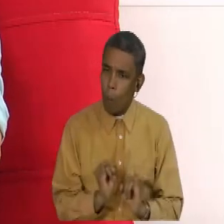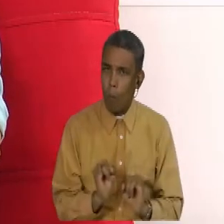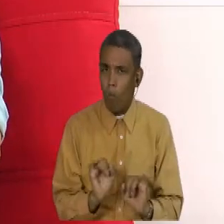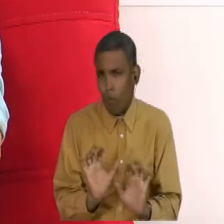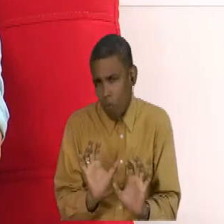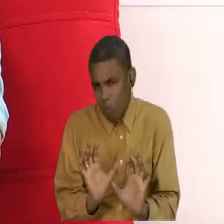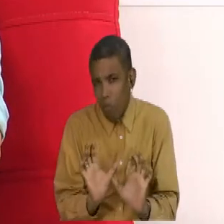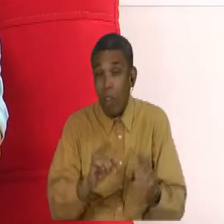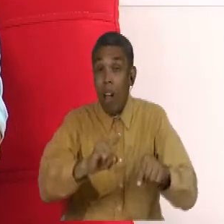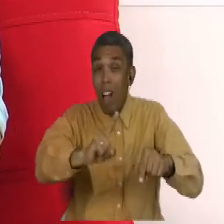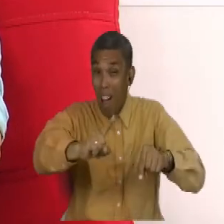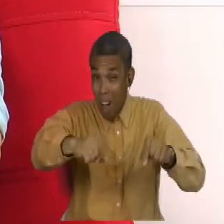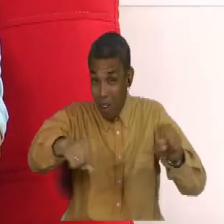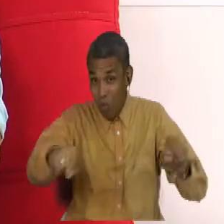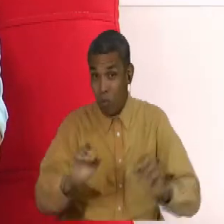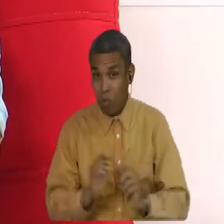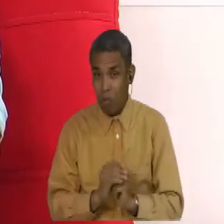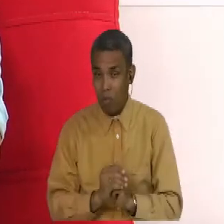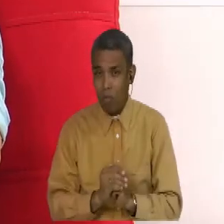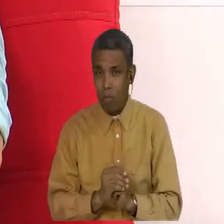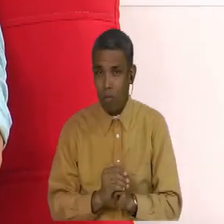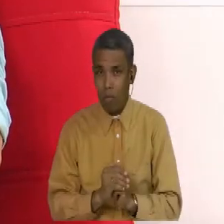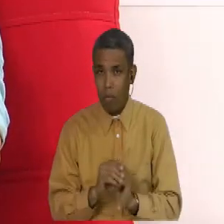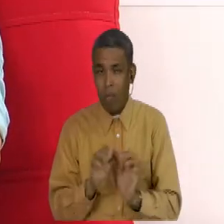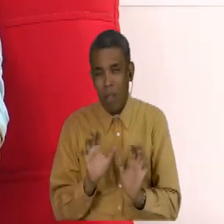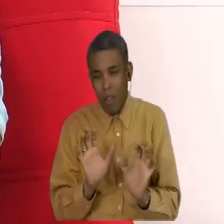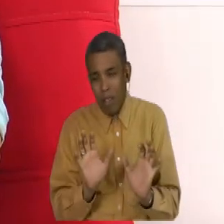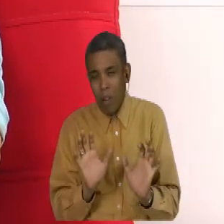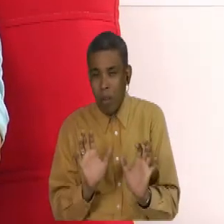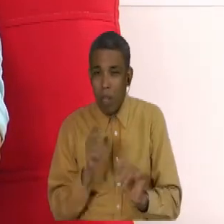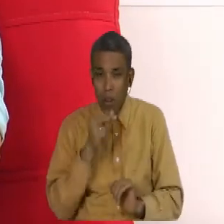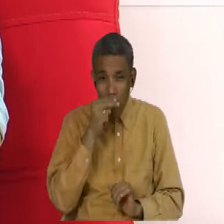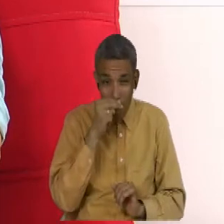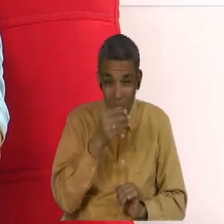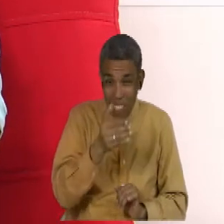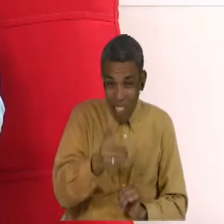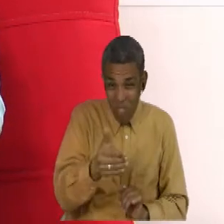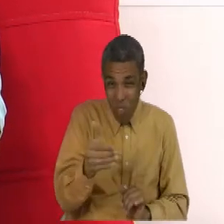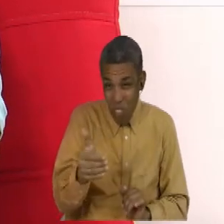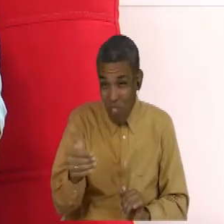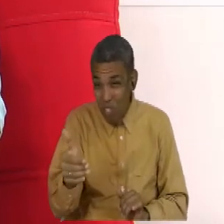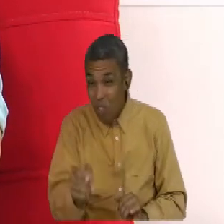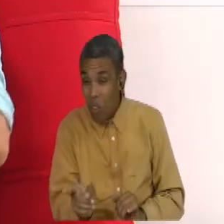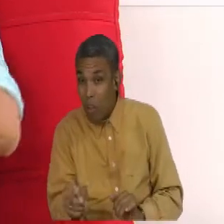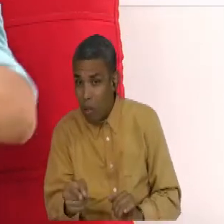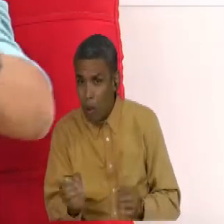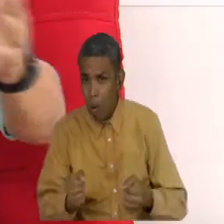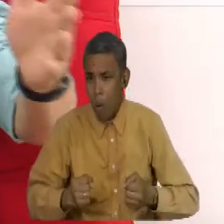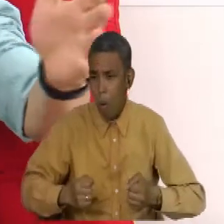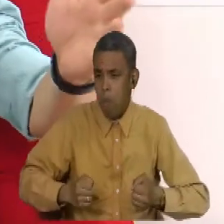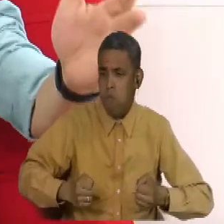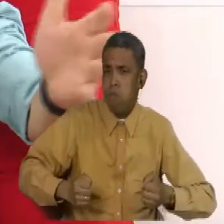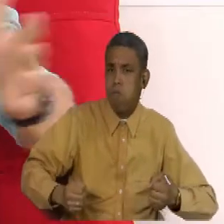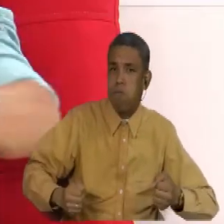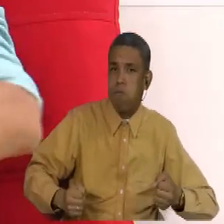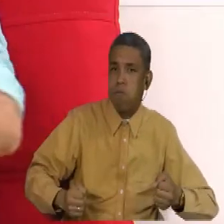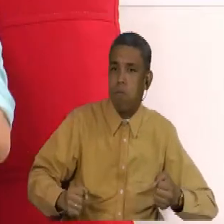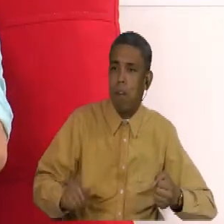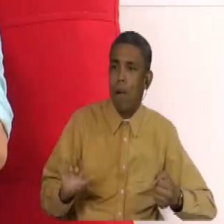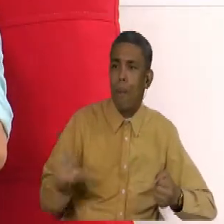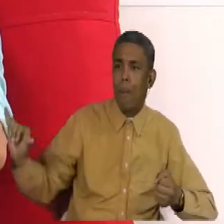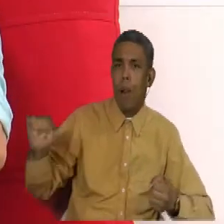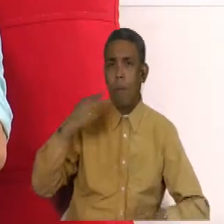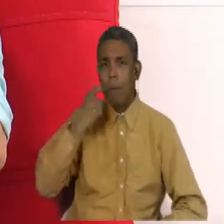niños generalmente son más gordos que el resto de la población. Y va uno a ver los papás y pues los papás obviamente son